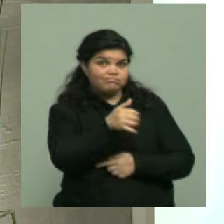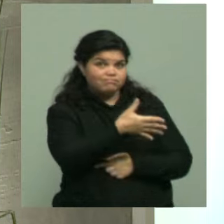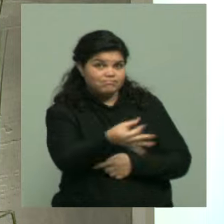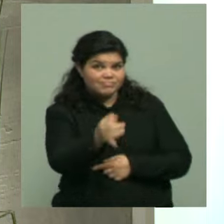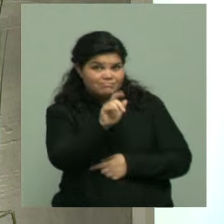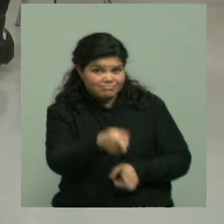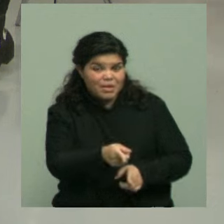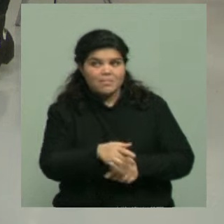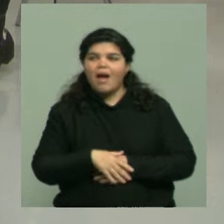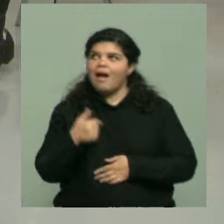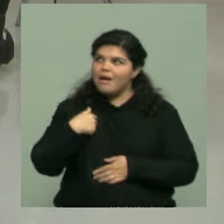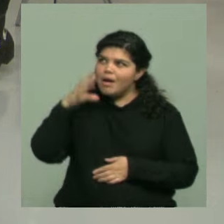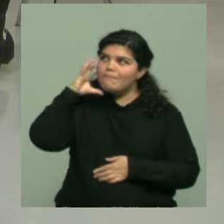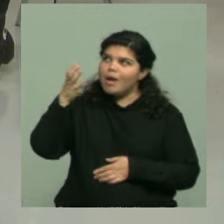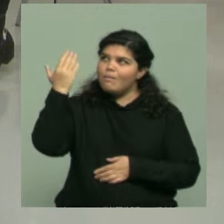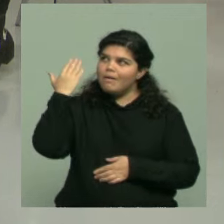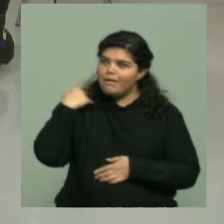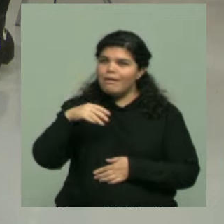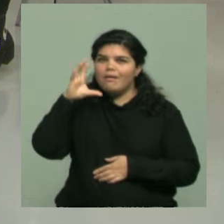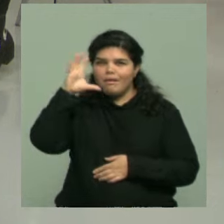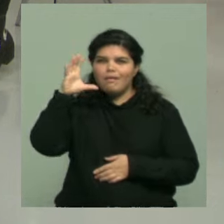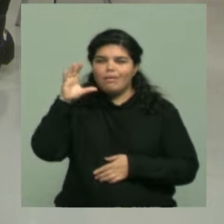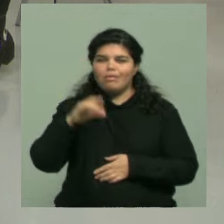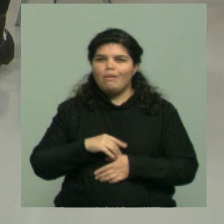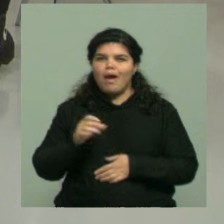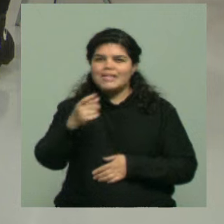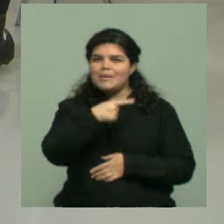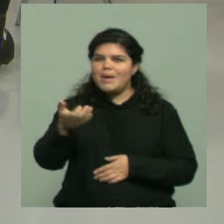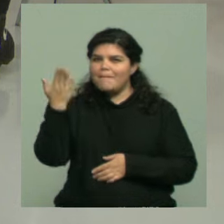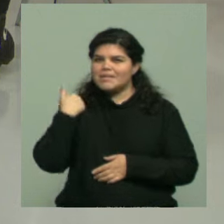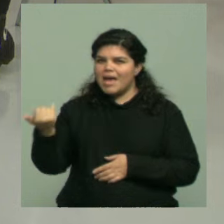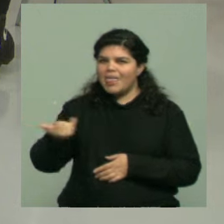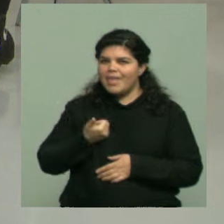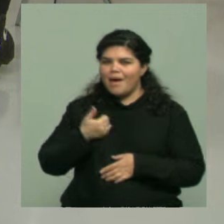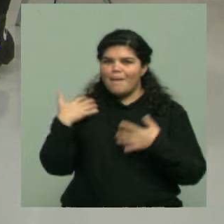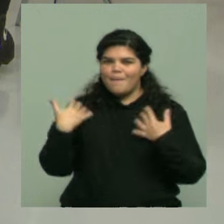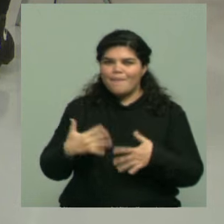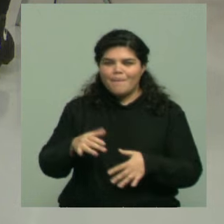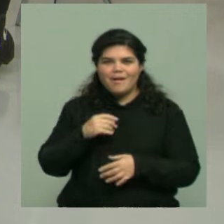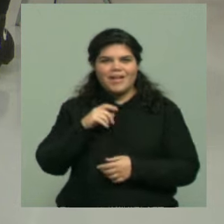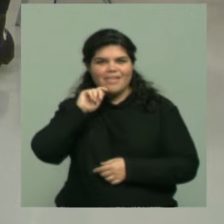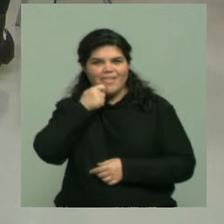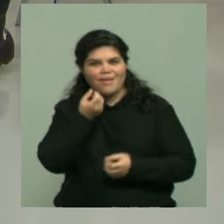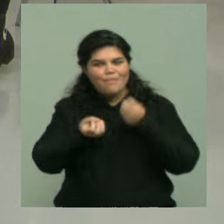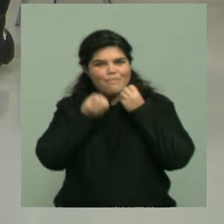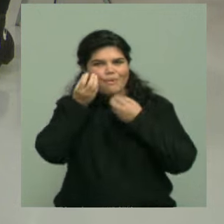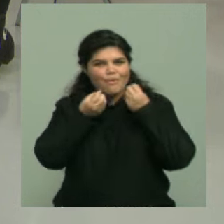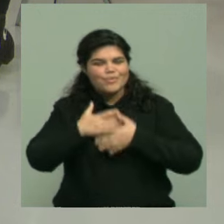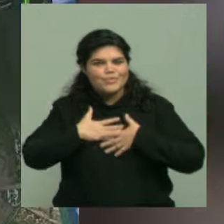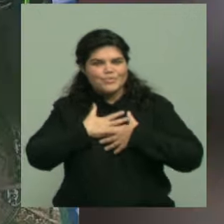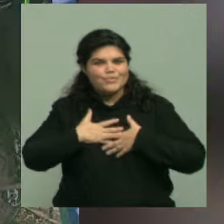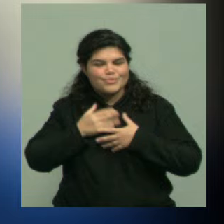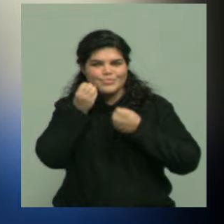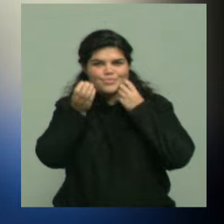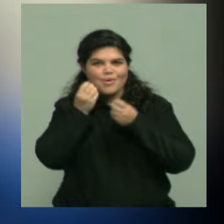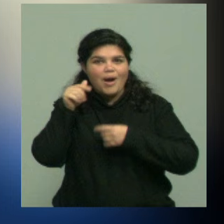acordándome de esa. ¿De poco? Esa data la tenía la semana pasada. Sí, sí. Porque fue muy lindo y emotivo lo que sucedió cuando se